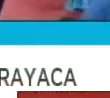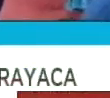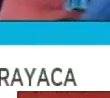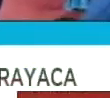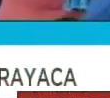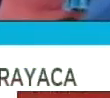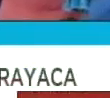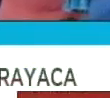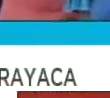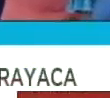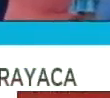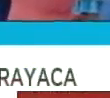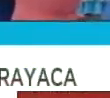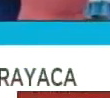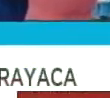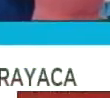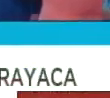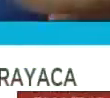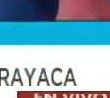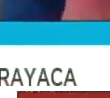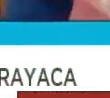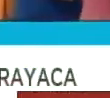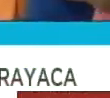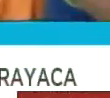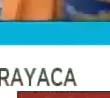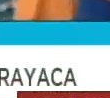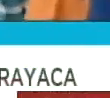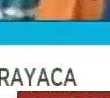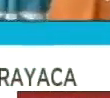Gracias, muchas gracias. Bueno,